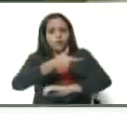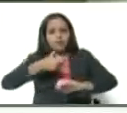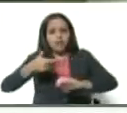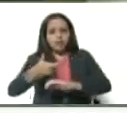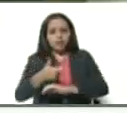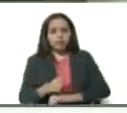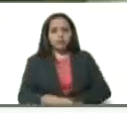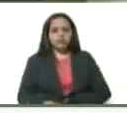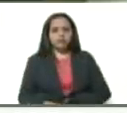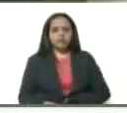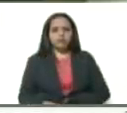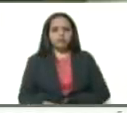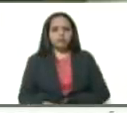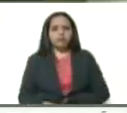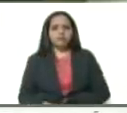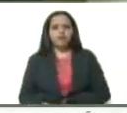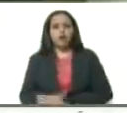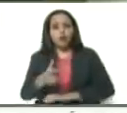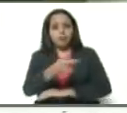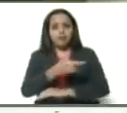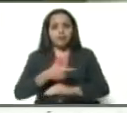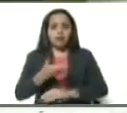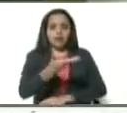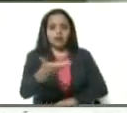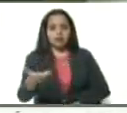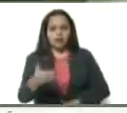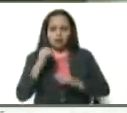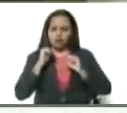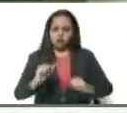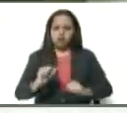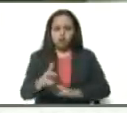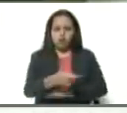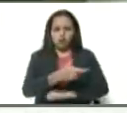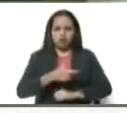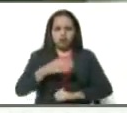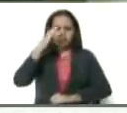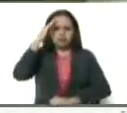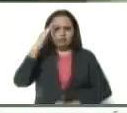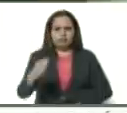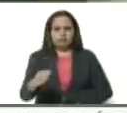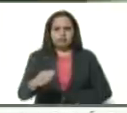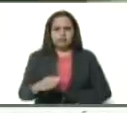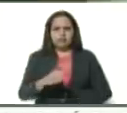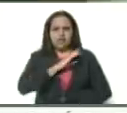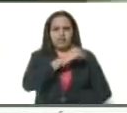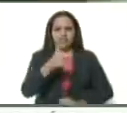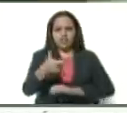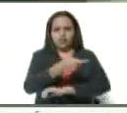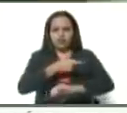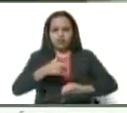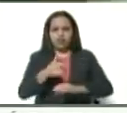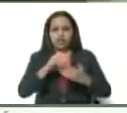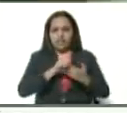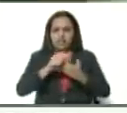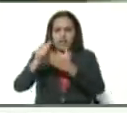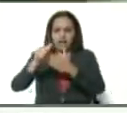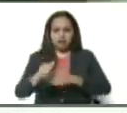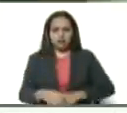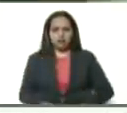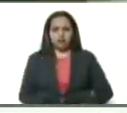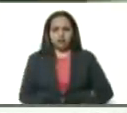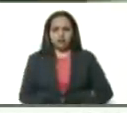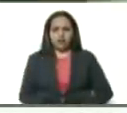gobernadora. Gobernadora allí, mira, suena fuerte, almirante en jefa gobernadora. Es un liderazgo, siempre lo digo, un